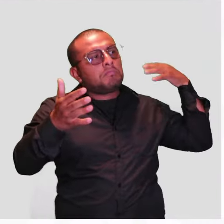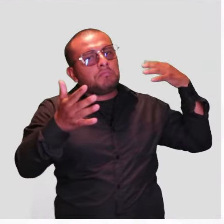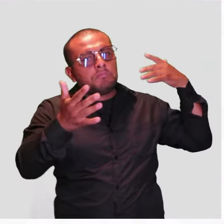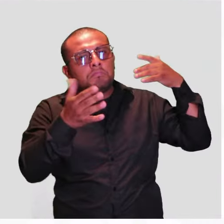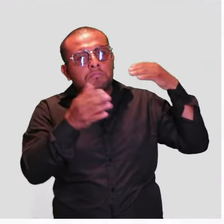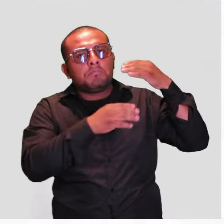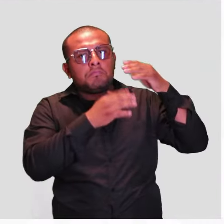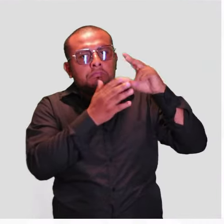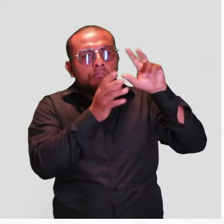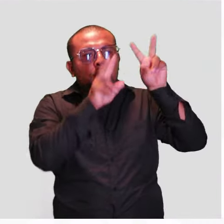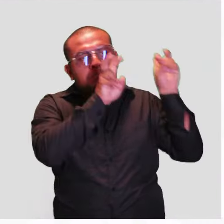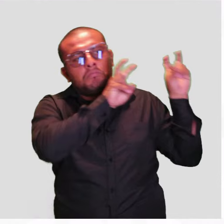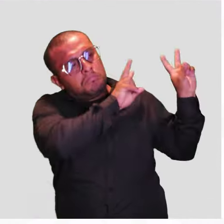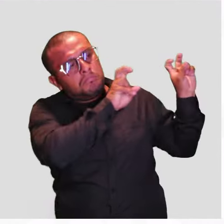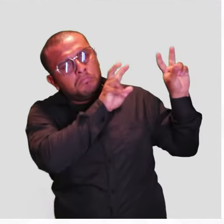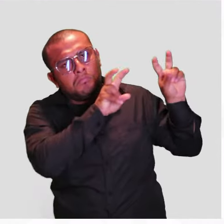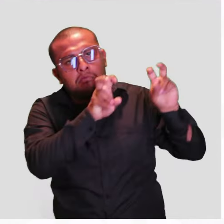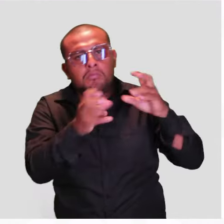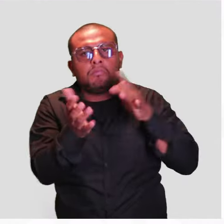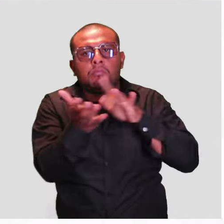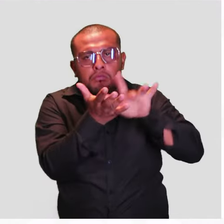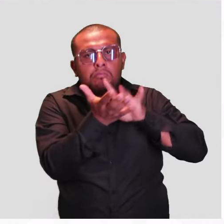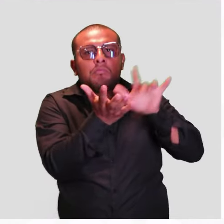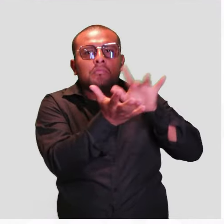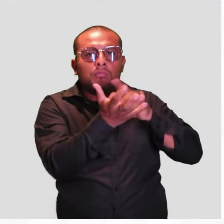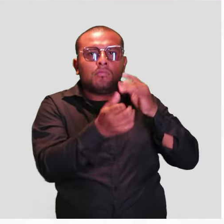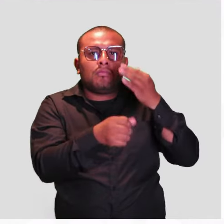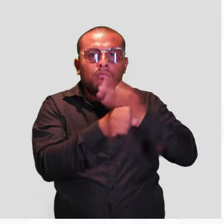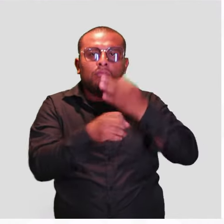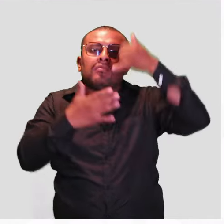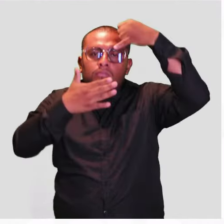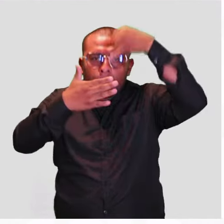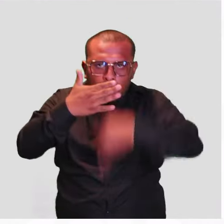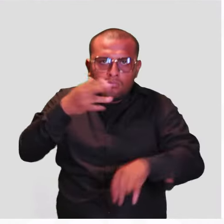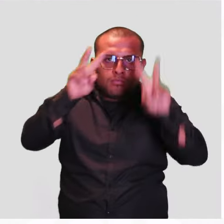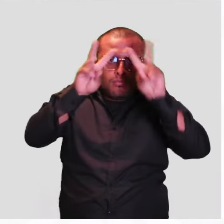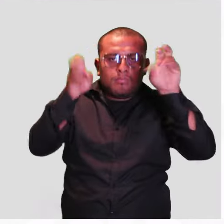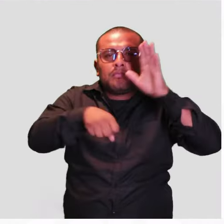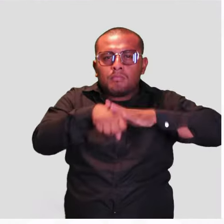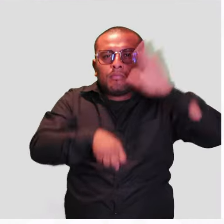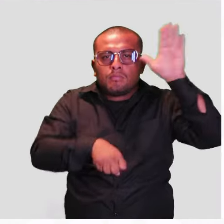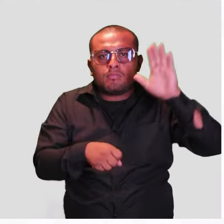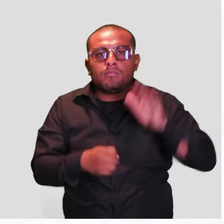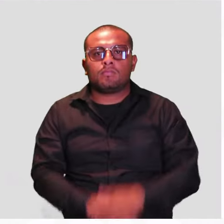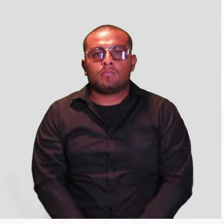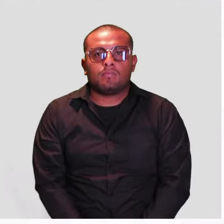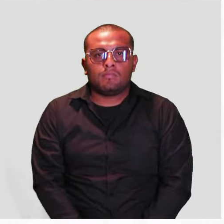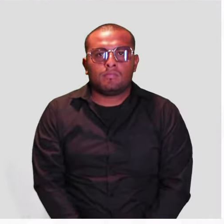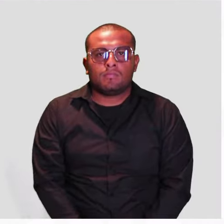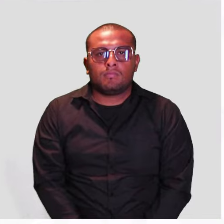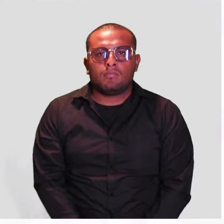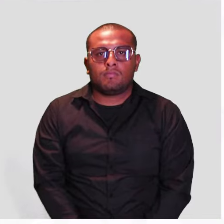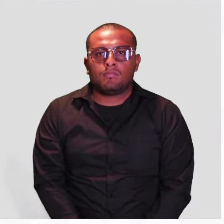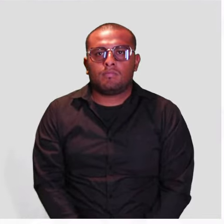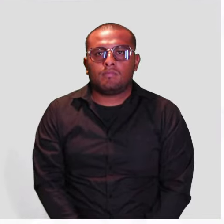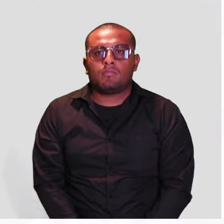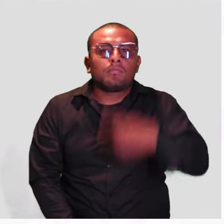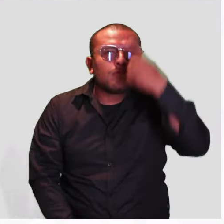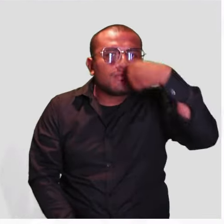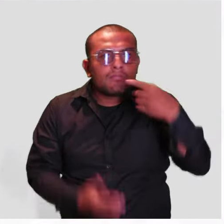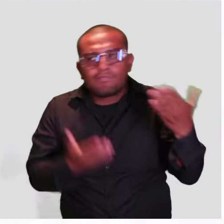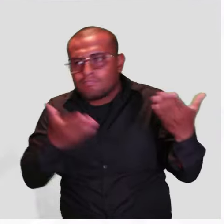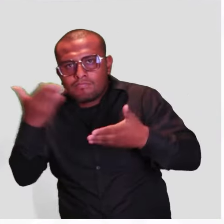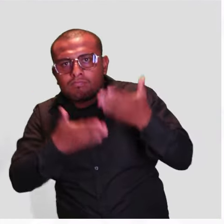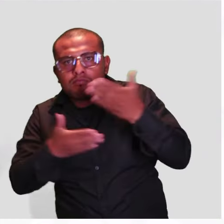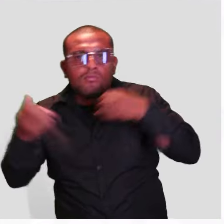poder profundizar en algunos otros que se hayan quedado en el tintero, o bien para poder llevar a cabo este contraste de